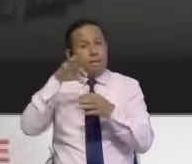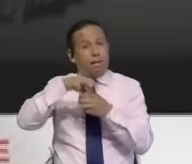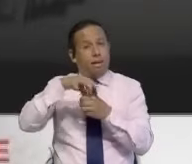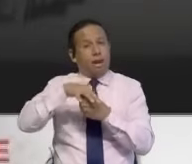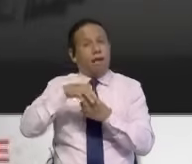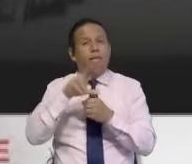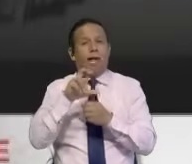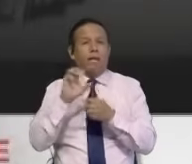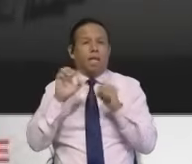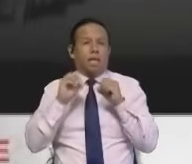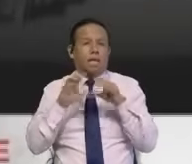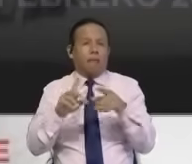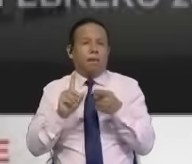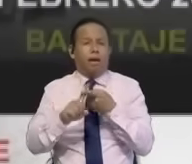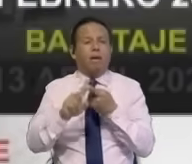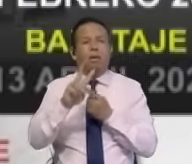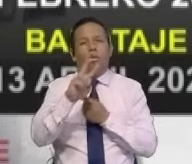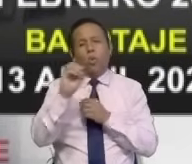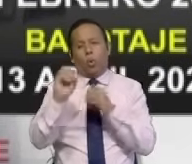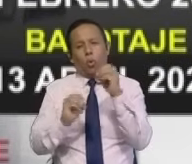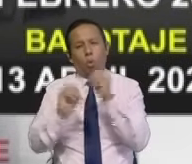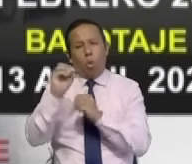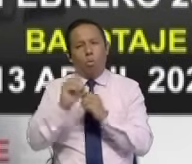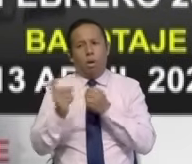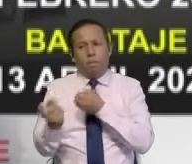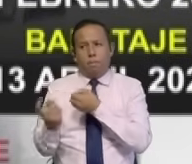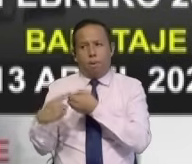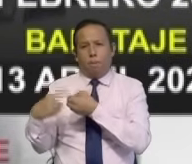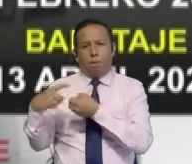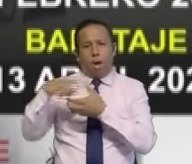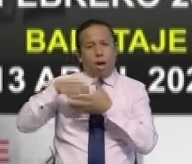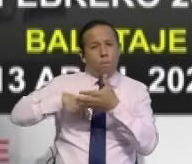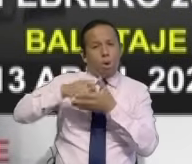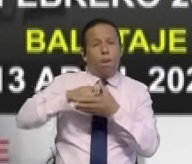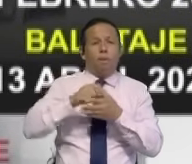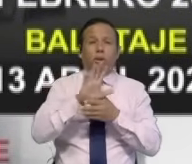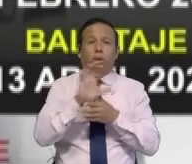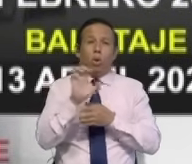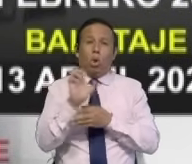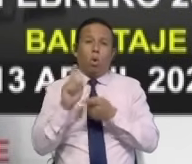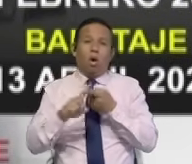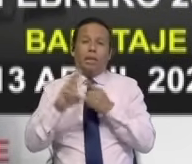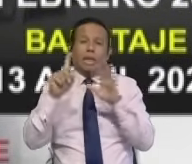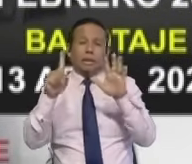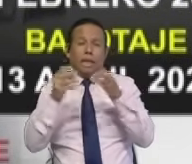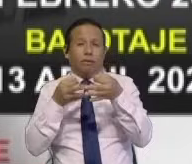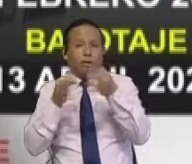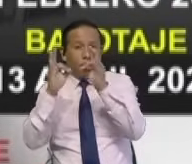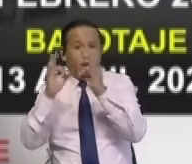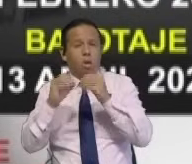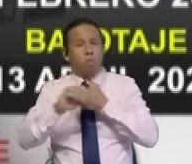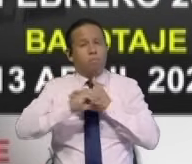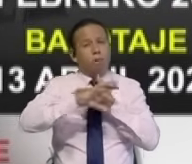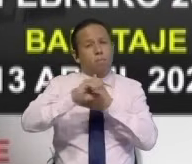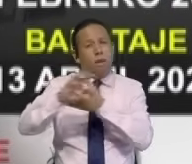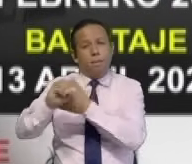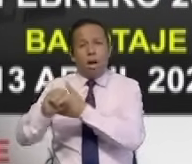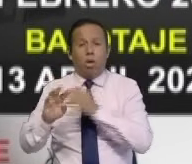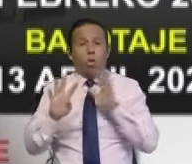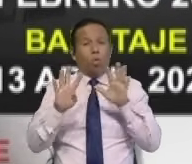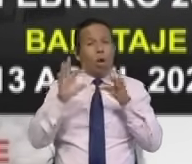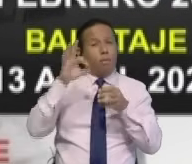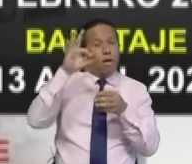octubre, inscripción de candidaturas. Del 5 de enero al 6 de febrero, campaña electoral primera vuelta. 9 de febrero,